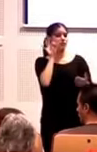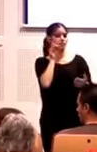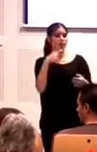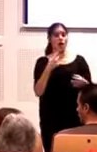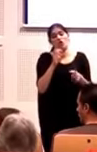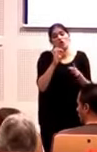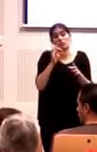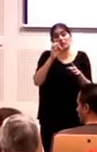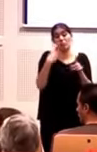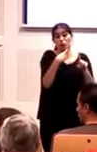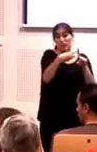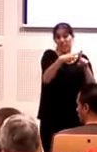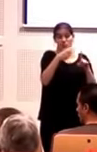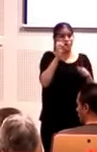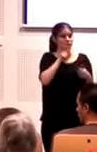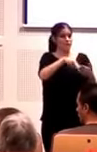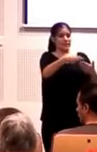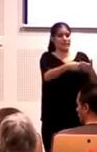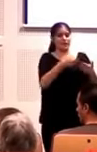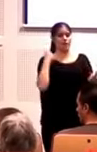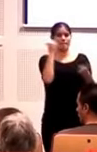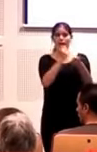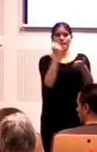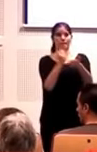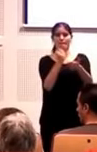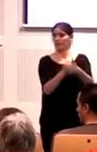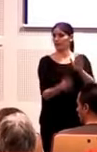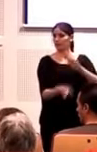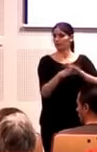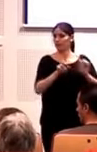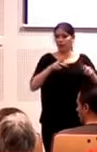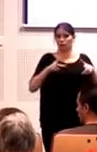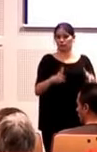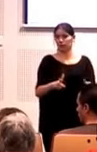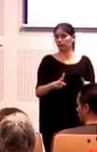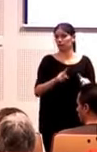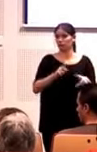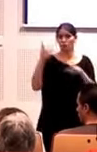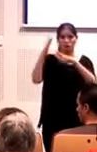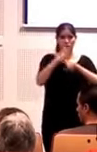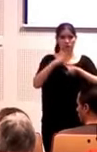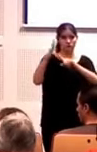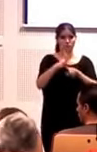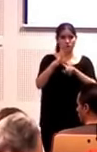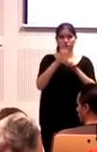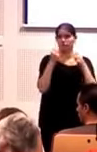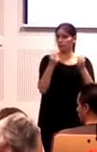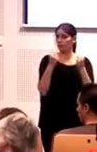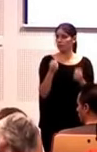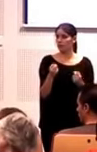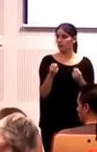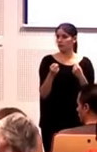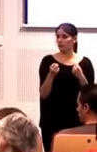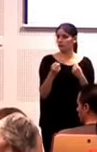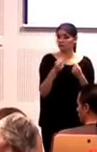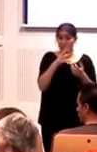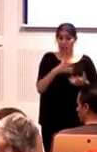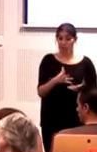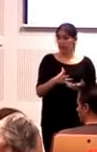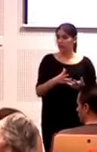seropositivo, todo lo que se empezó a discriminar, y que hoy en